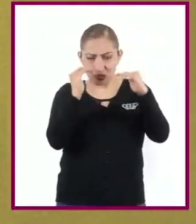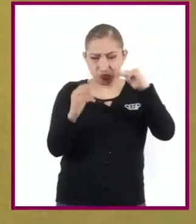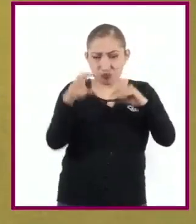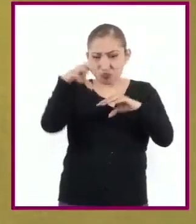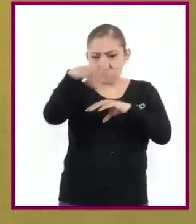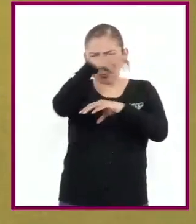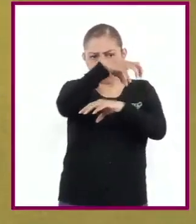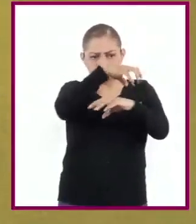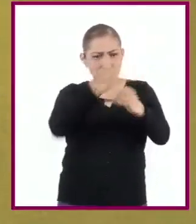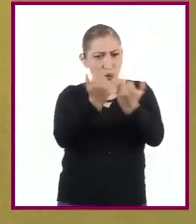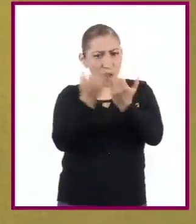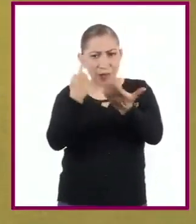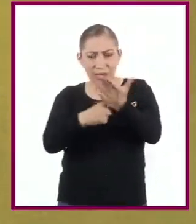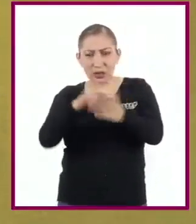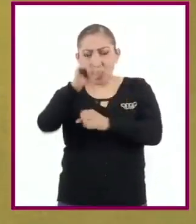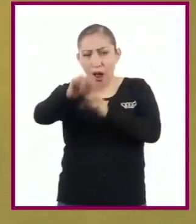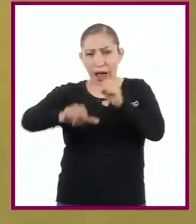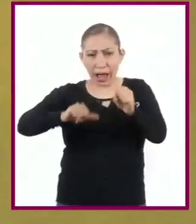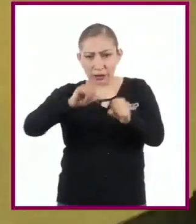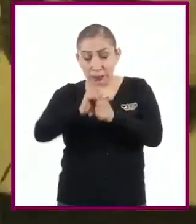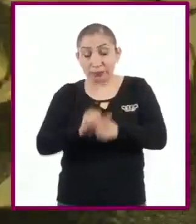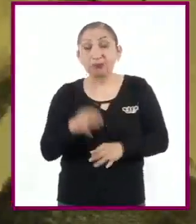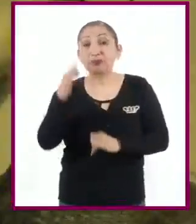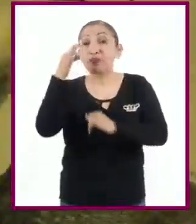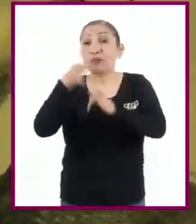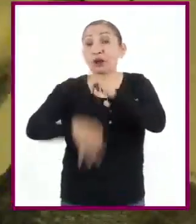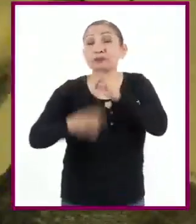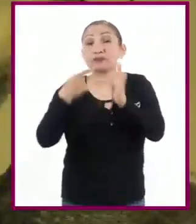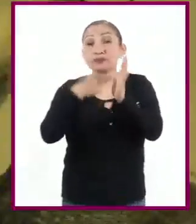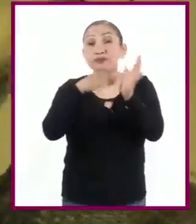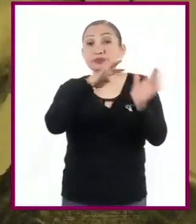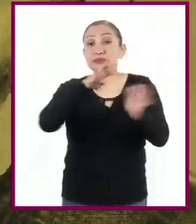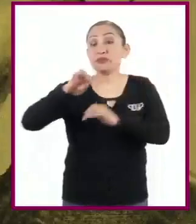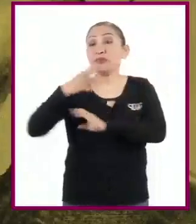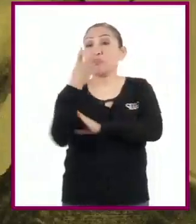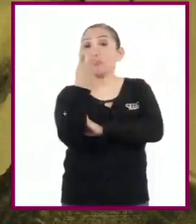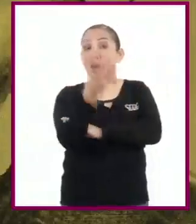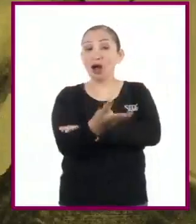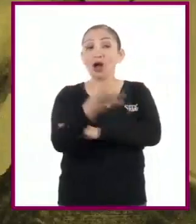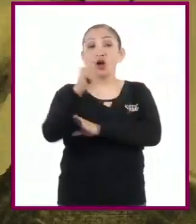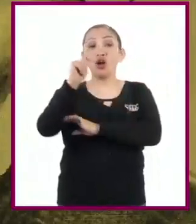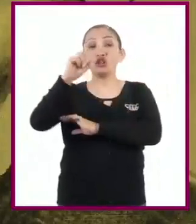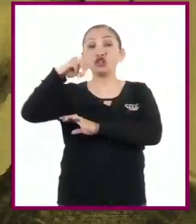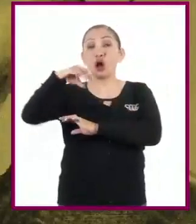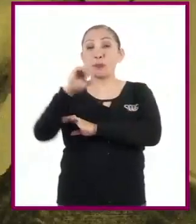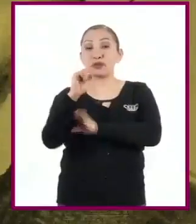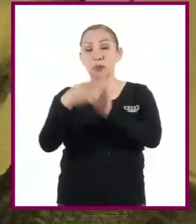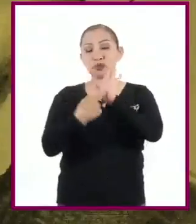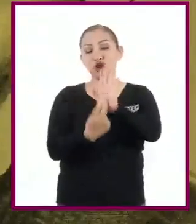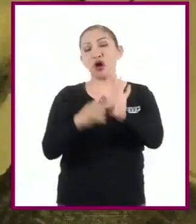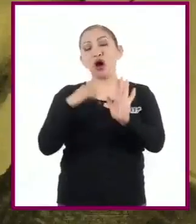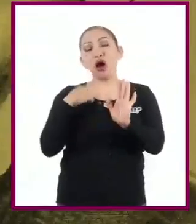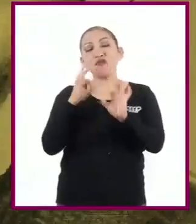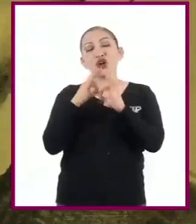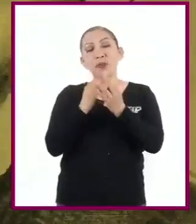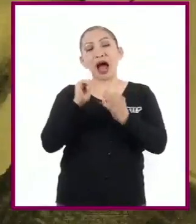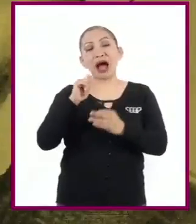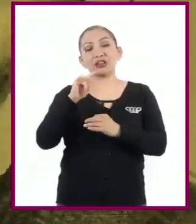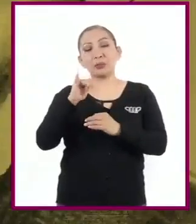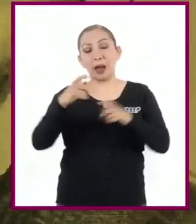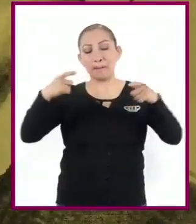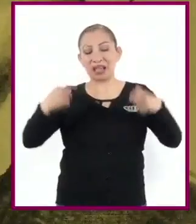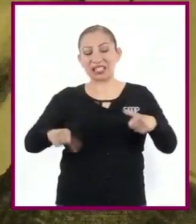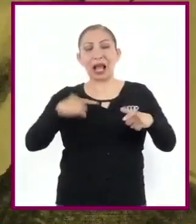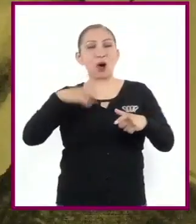distribuía homogéneamente en el átomo. Finalmente, en 1904, Thomson presentó el modelo atómico denominado pastel